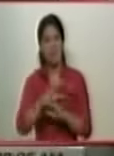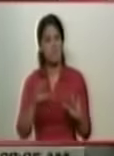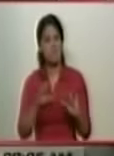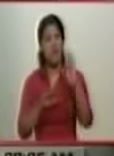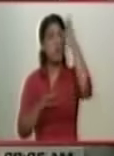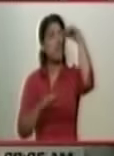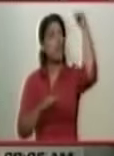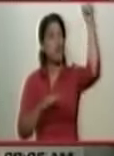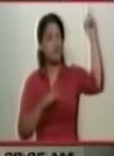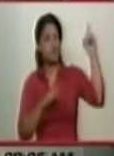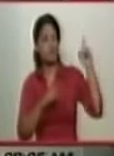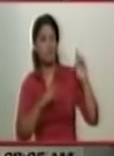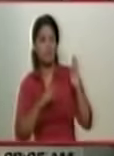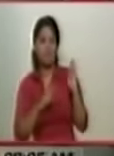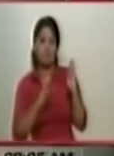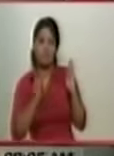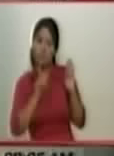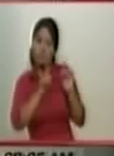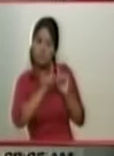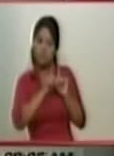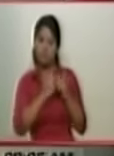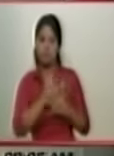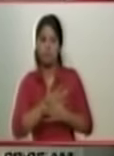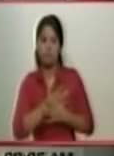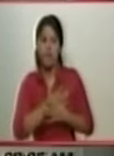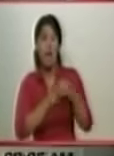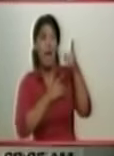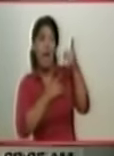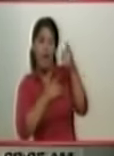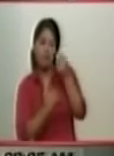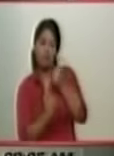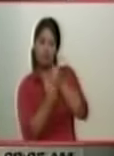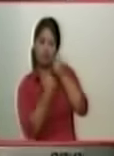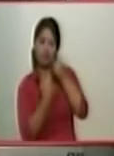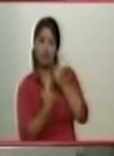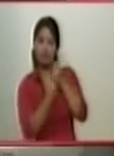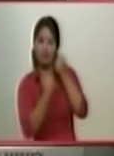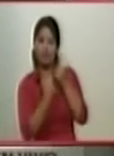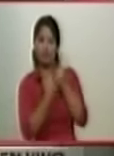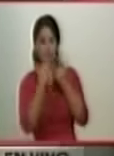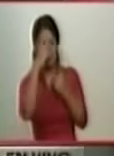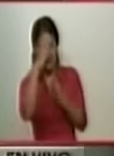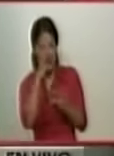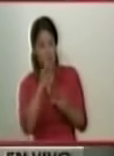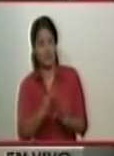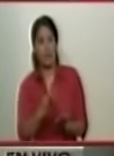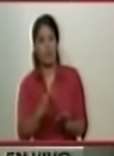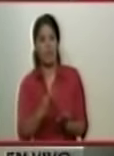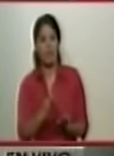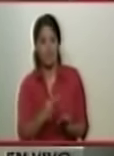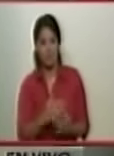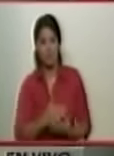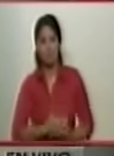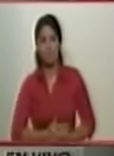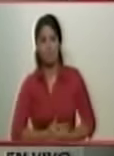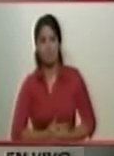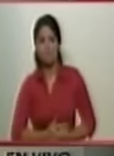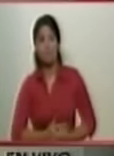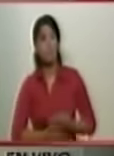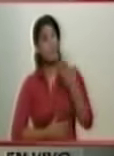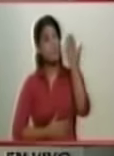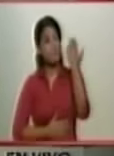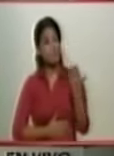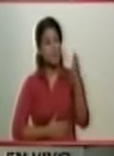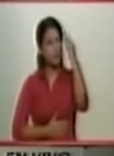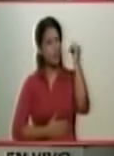estás conmigo. Tu vara y tu báculo han sido mi consuelo y mi seguridad. Aparejaste delante de mí